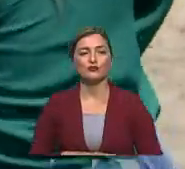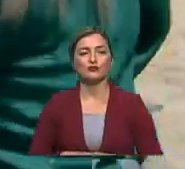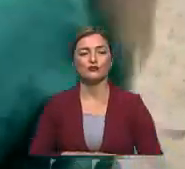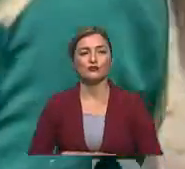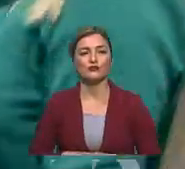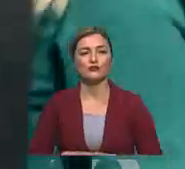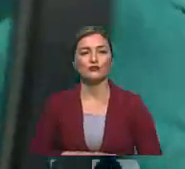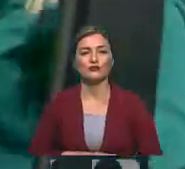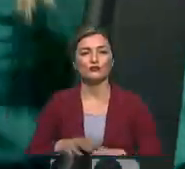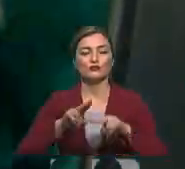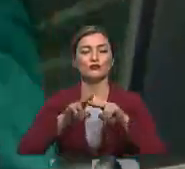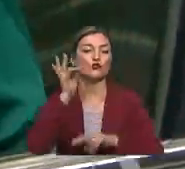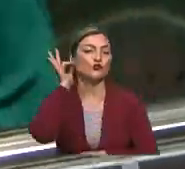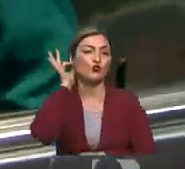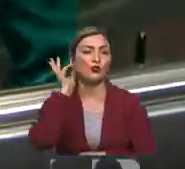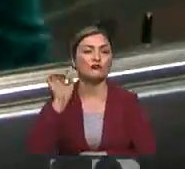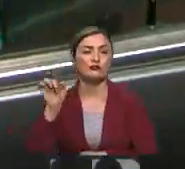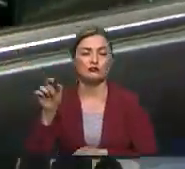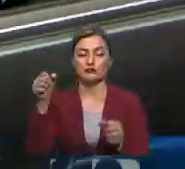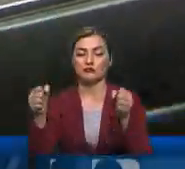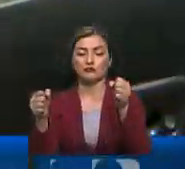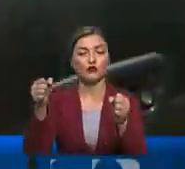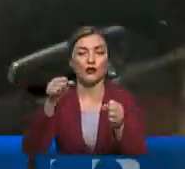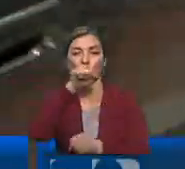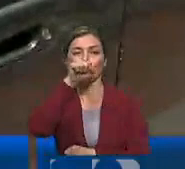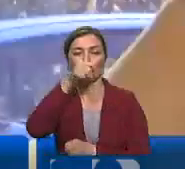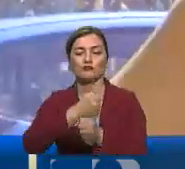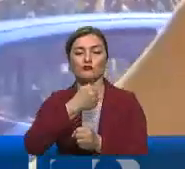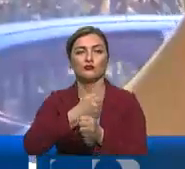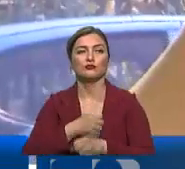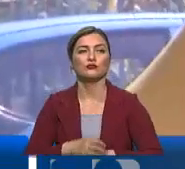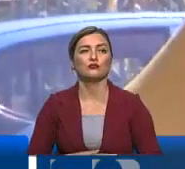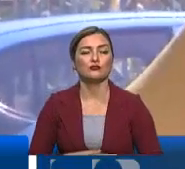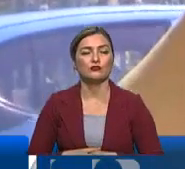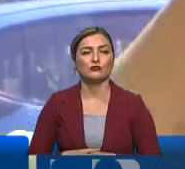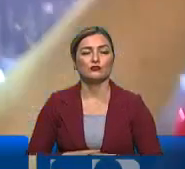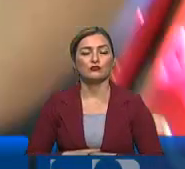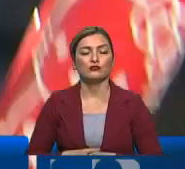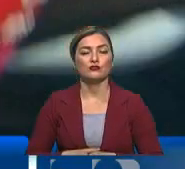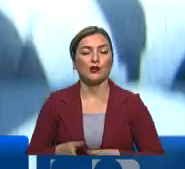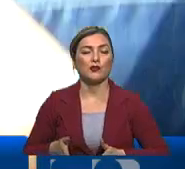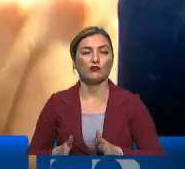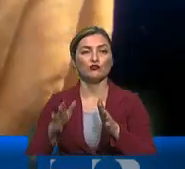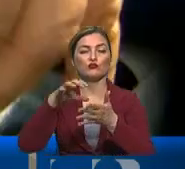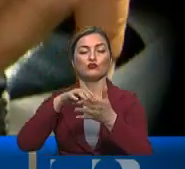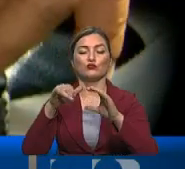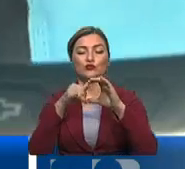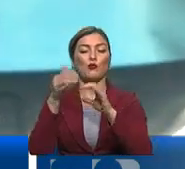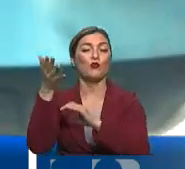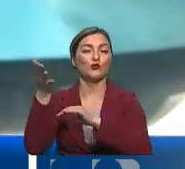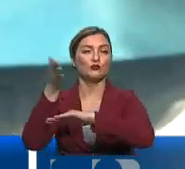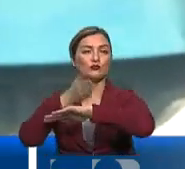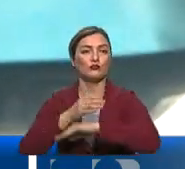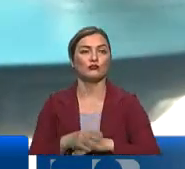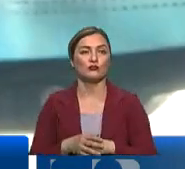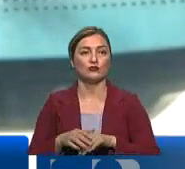Ellas son las taxistas, mujeres que descubrieron en el volante su pasión por trabajar. Blanca Salcedo, oriunda de la provincia de Santa Elena, era profesora.